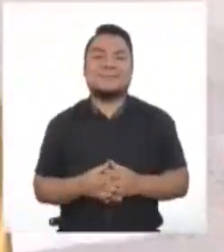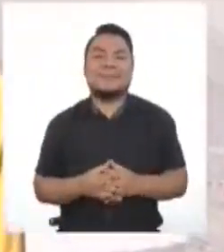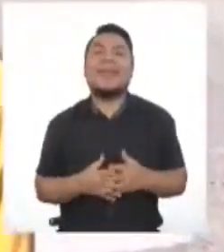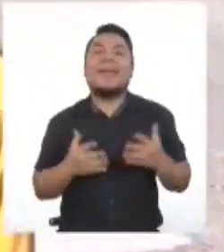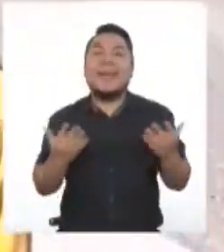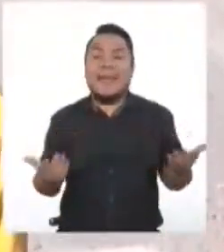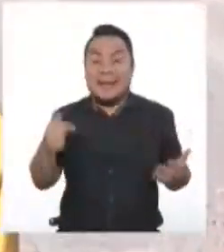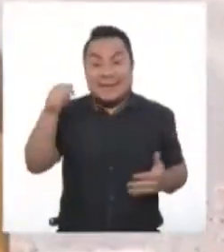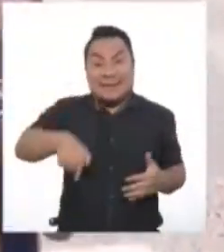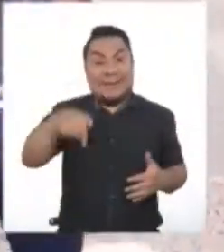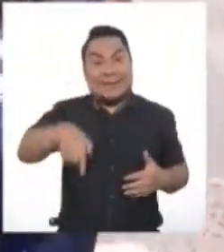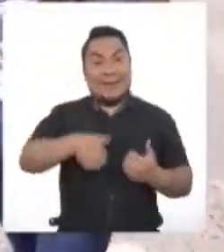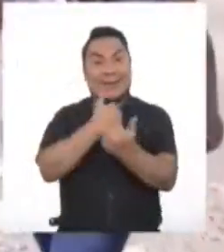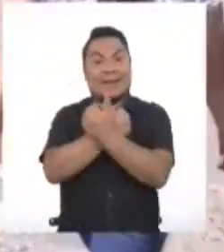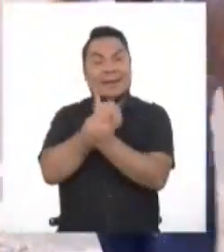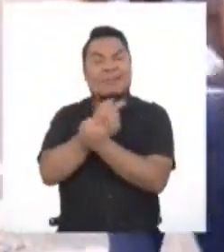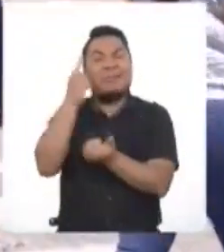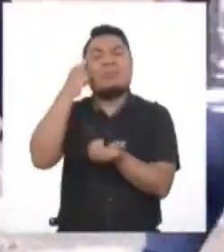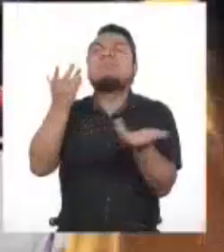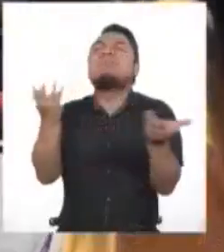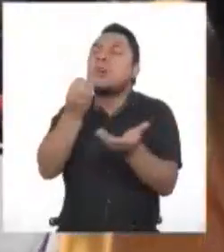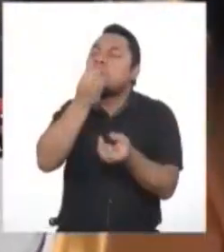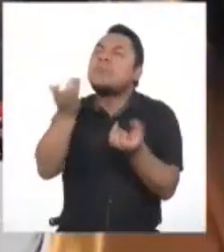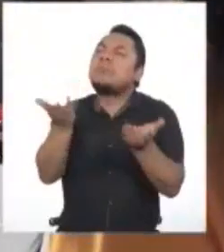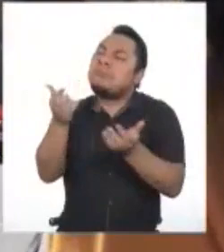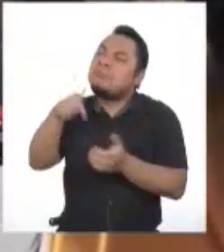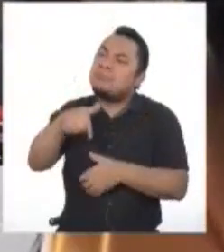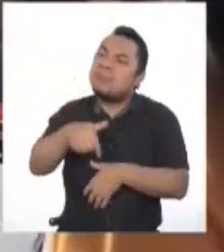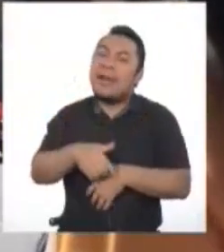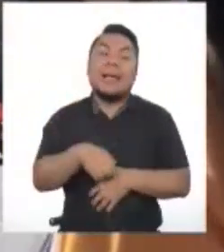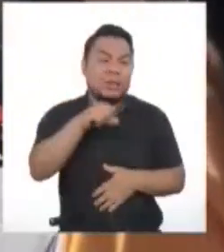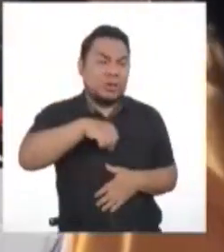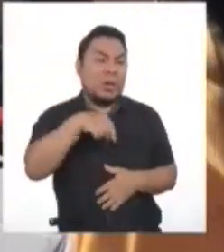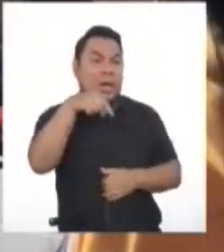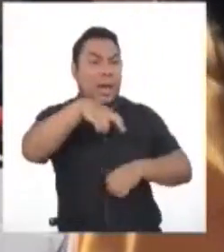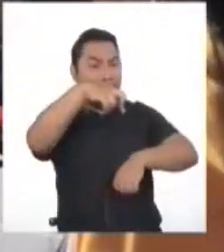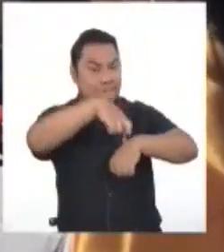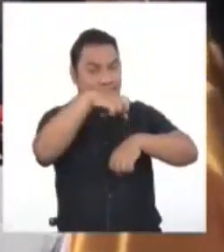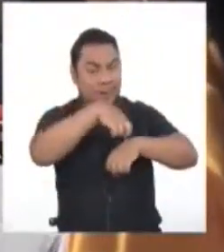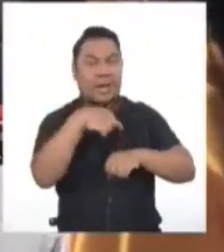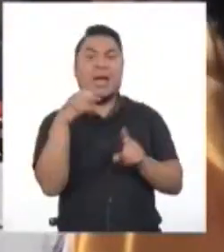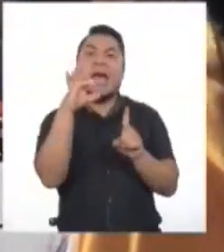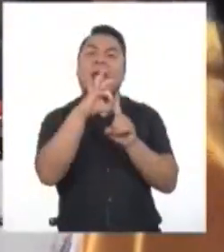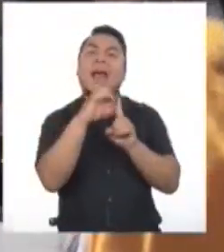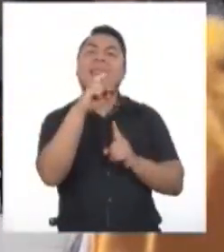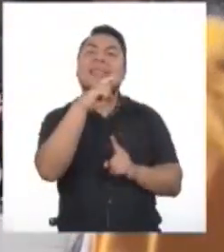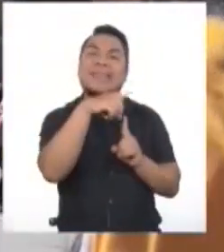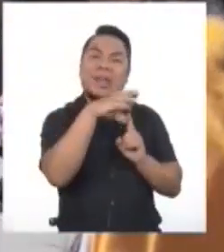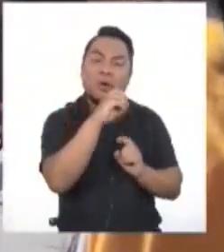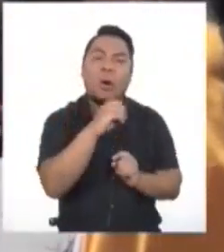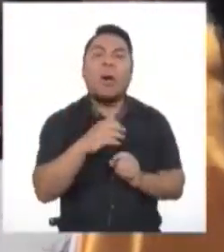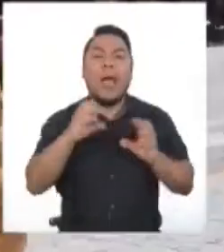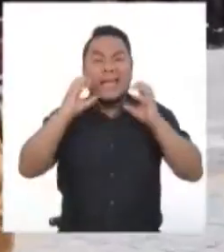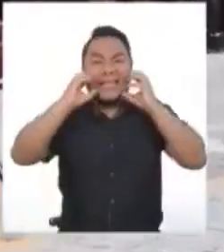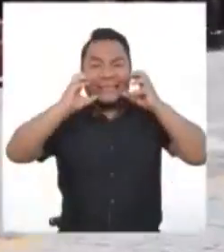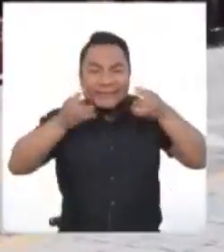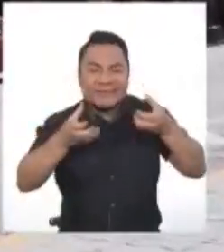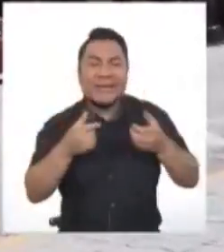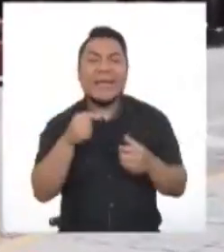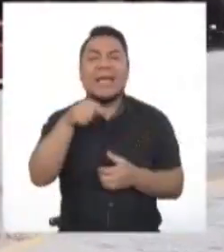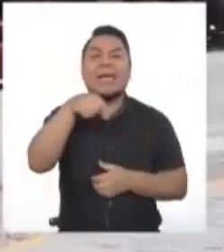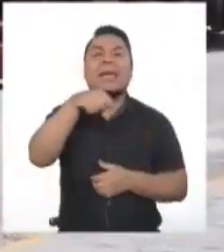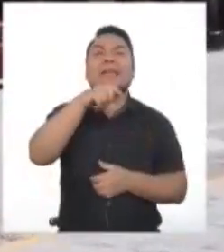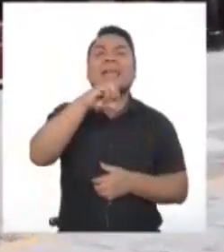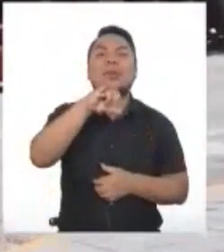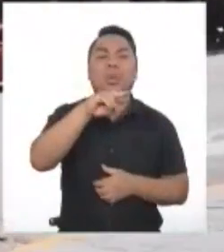Aquí en Ayacucho, ¿sabes qué alimentos se cultivan? Sí, que la papa, el trigo, el maíz, la quinoa.